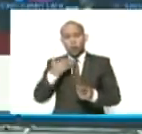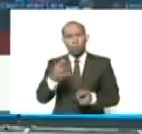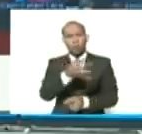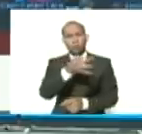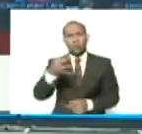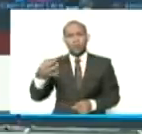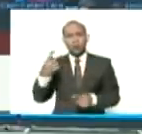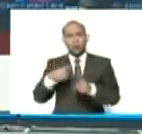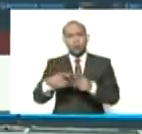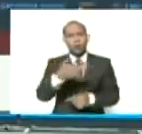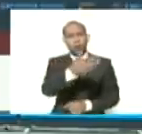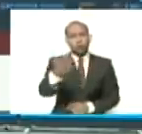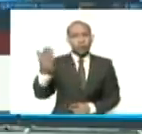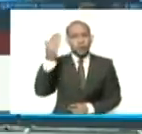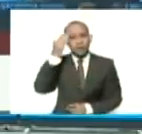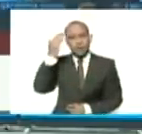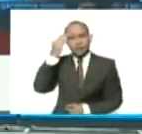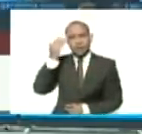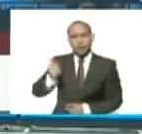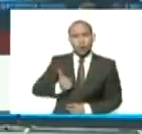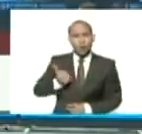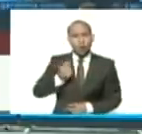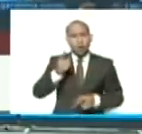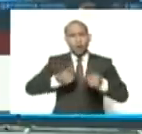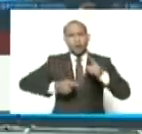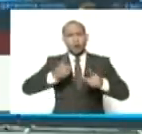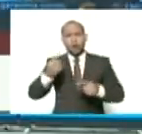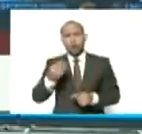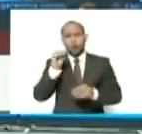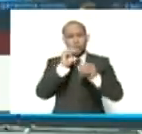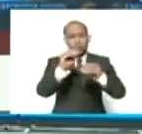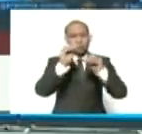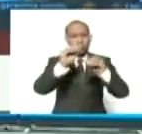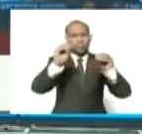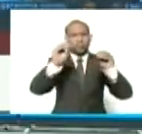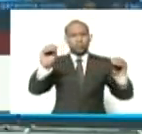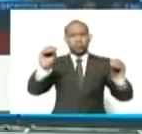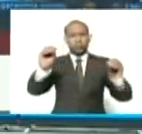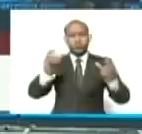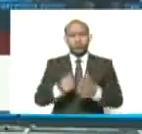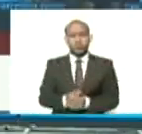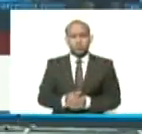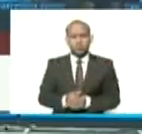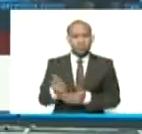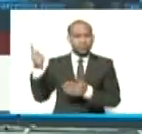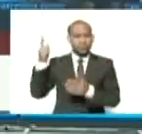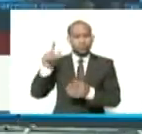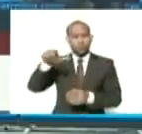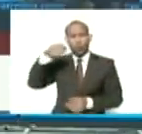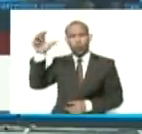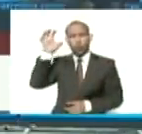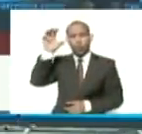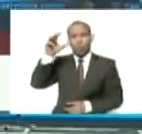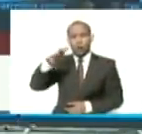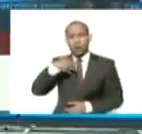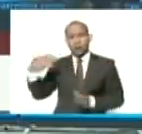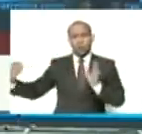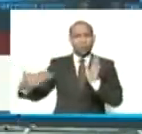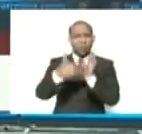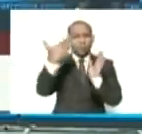exitosas, pero como ustedes saben, cualquier cosa que se anuncie en relación a eso, inmediatamente el mercado capitalista salvaje se lo